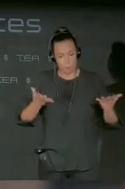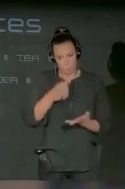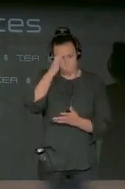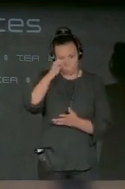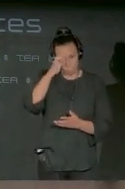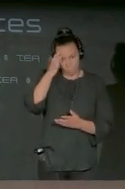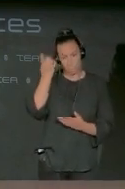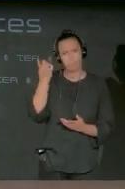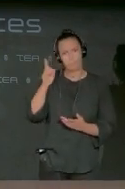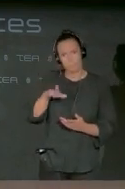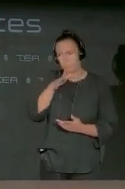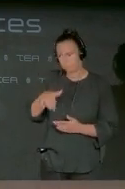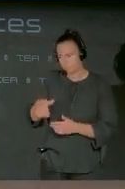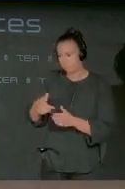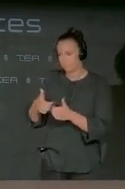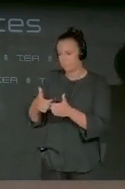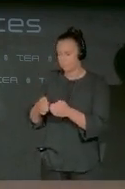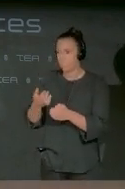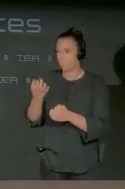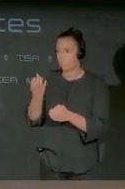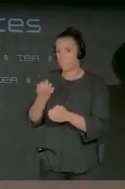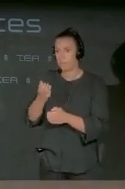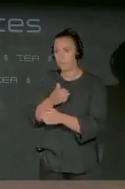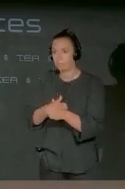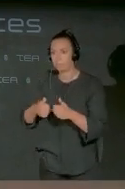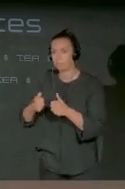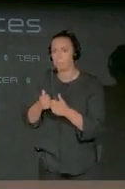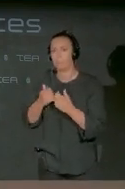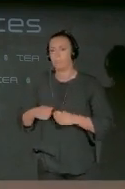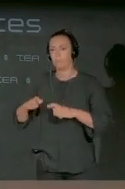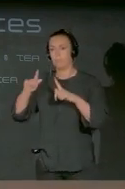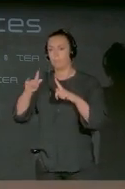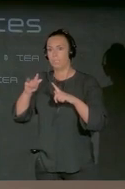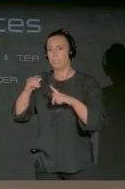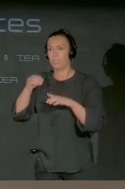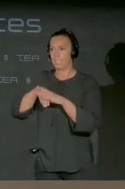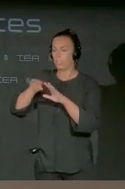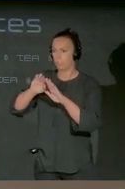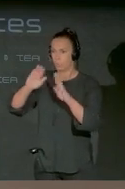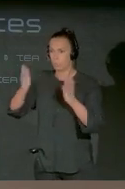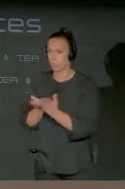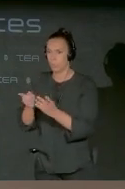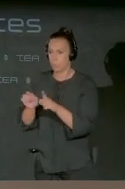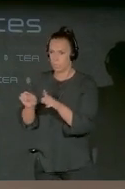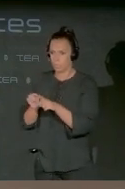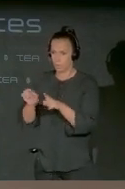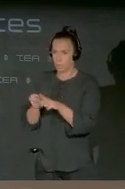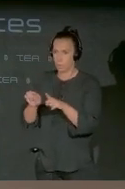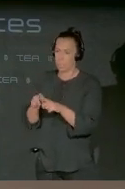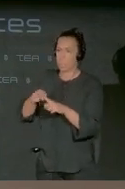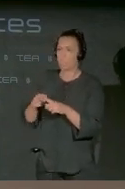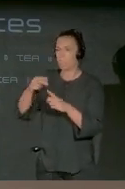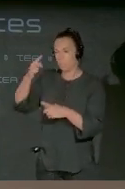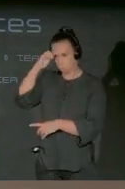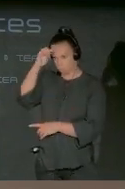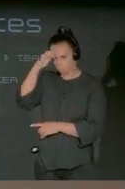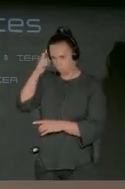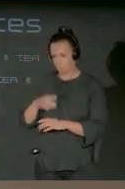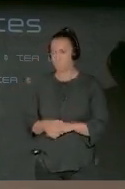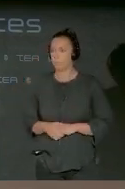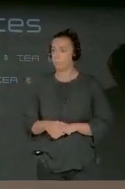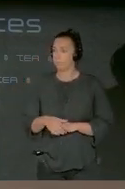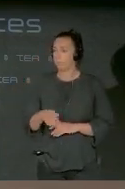incentivos para apoyar el desarrollo y posicionamiento de la industria europea del videojuego en el mundo. Esto se podría hacer a través del respaldo a